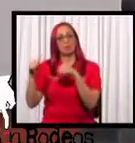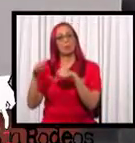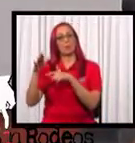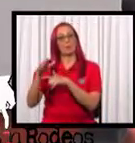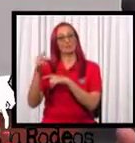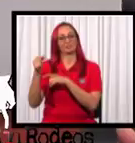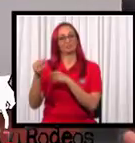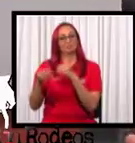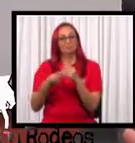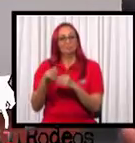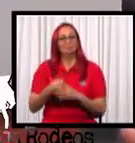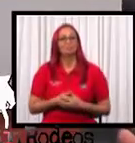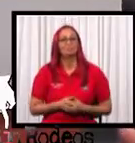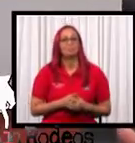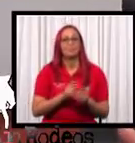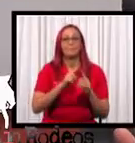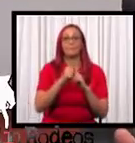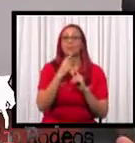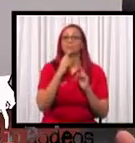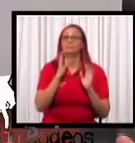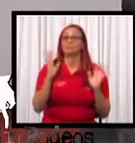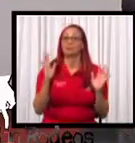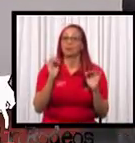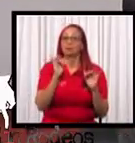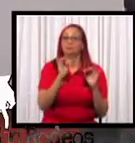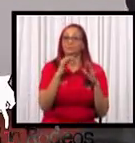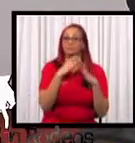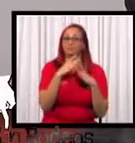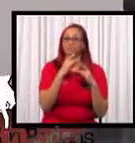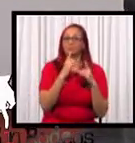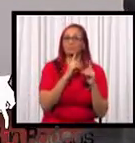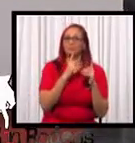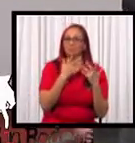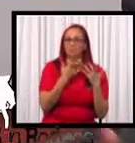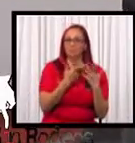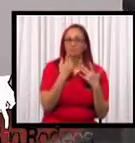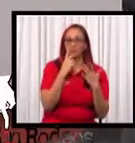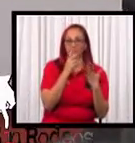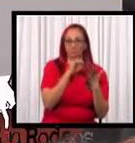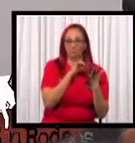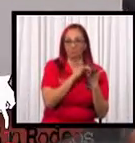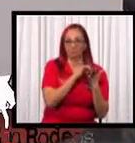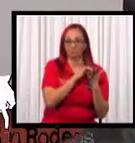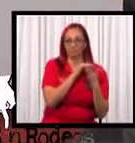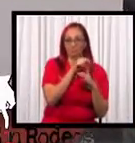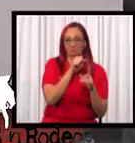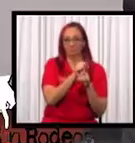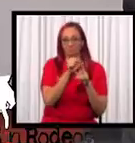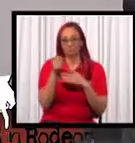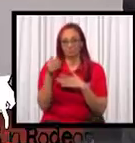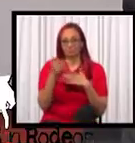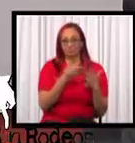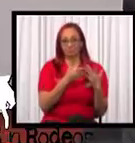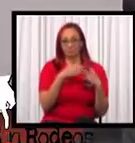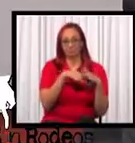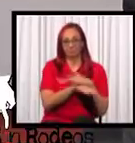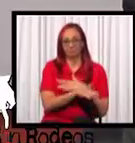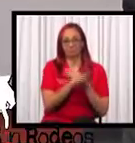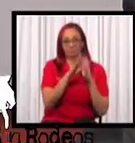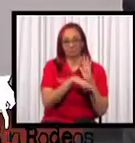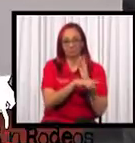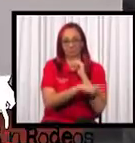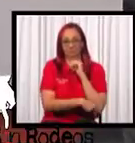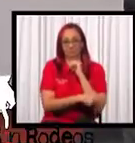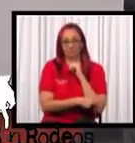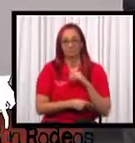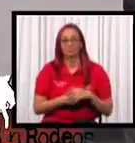producción. Pero déjeme decirle que aquí lo interesante es que precisamente estas importaciones que entran baratas al país, lo